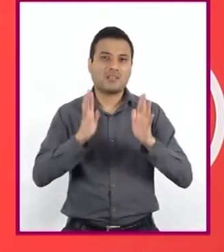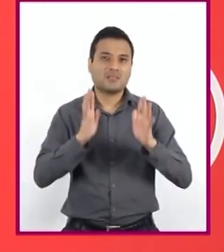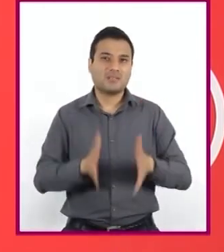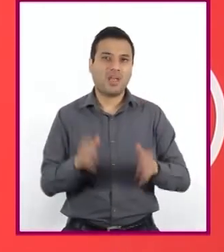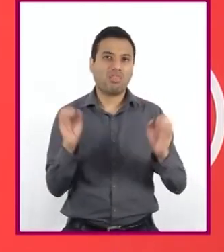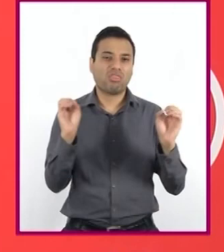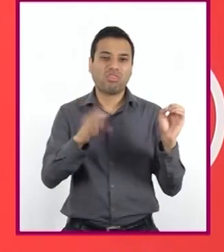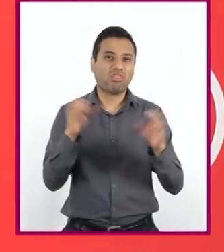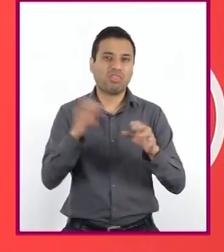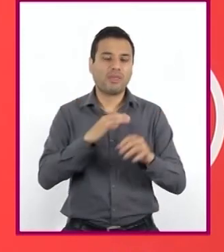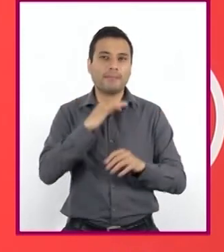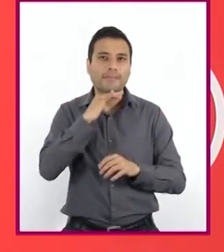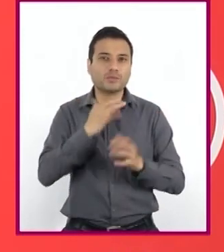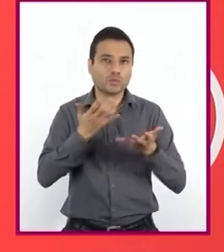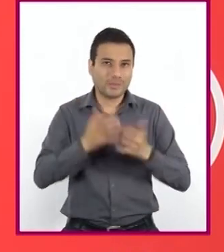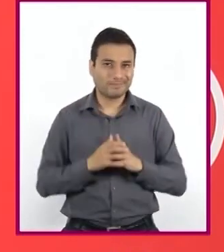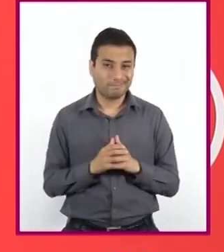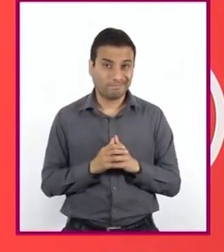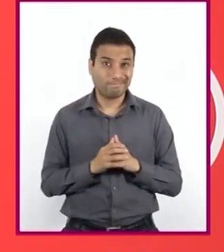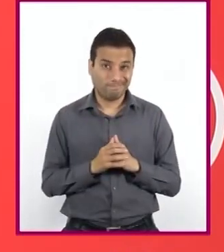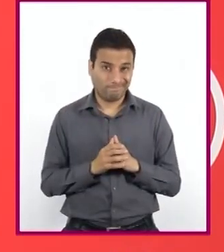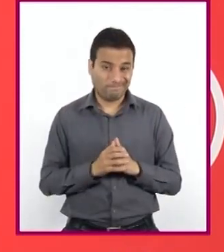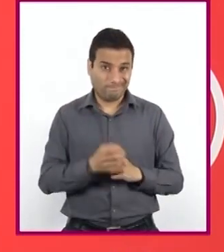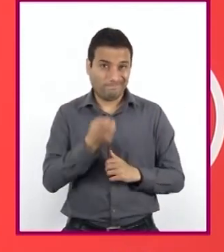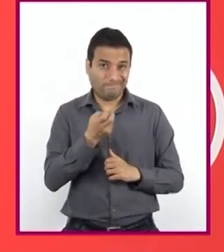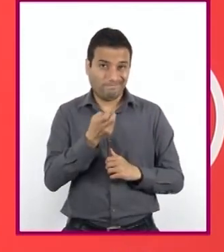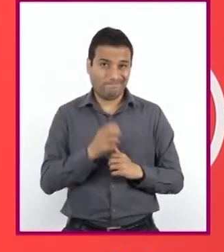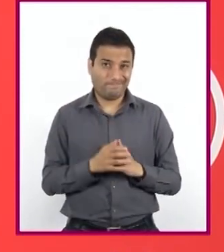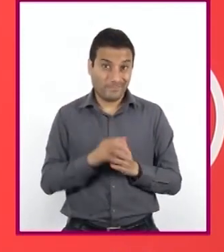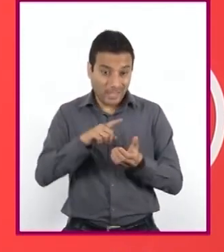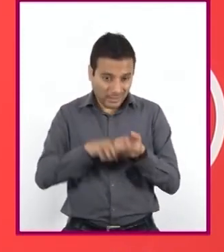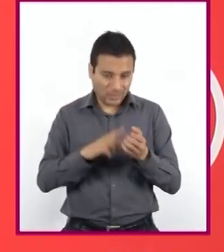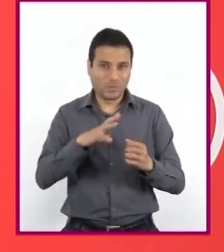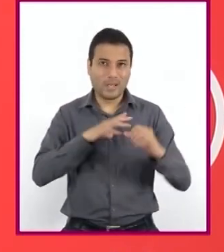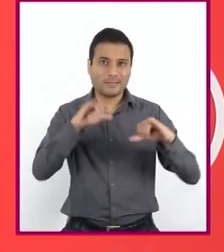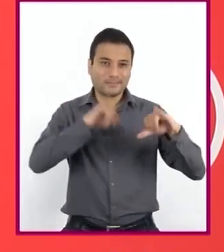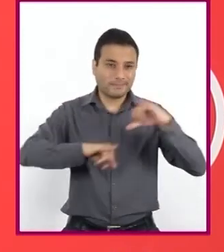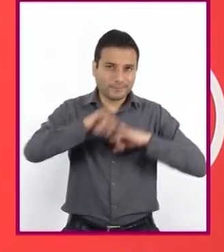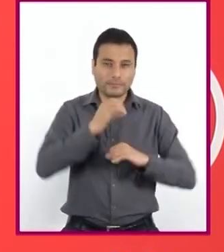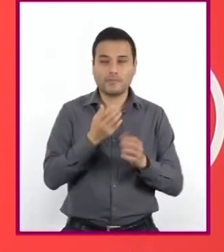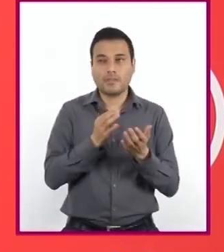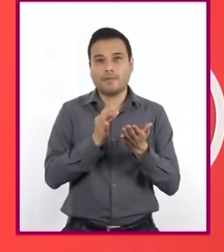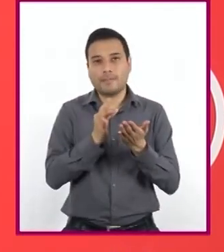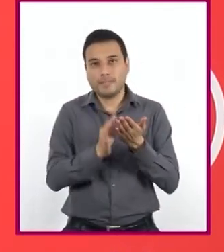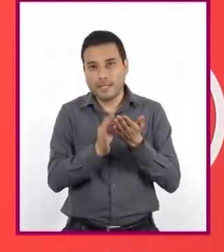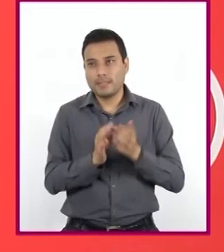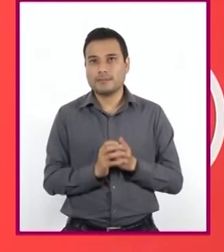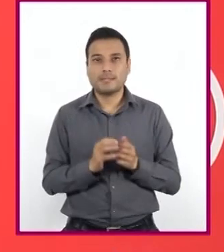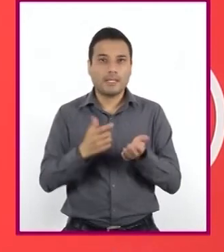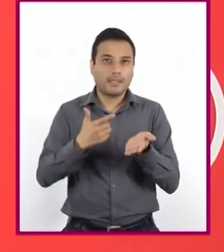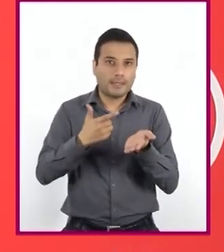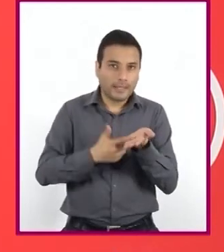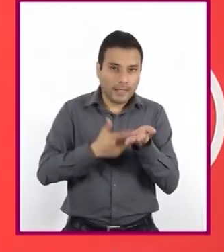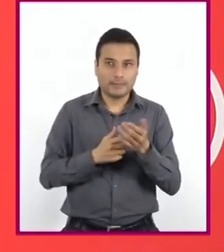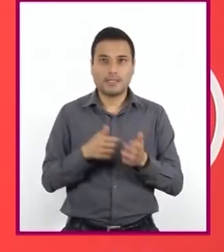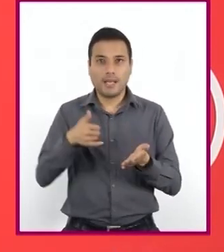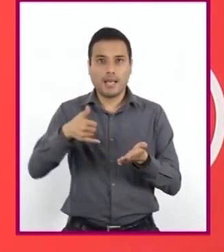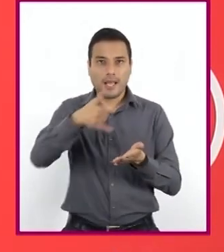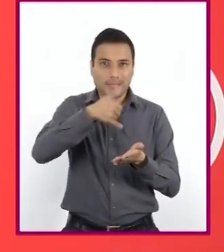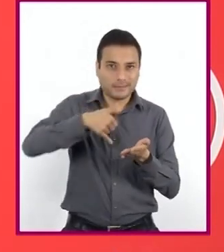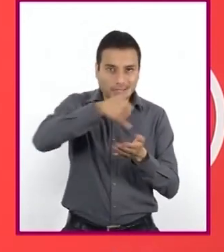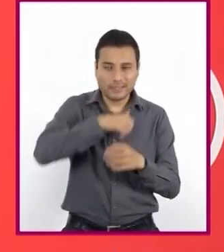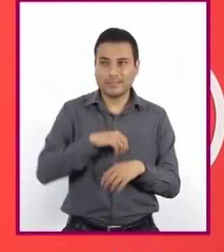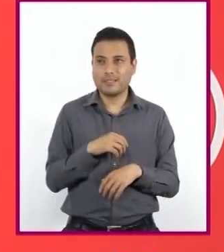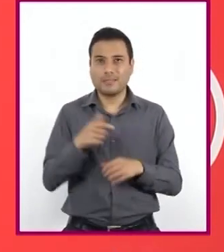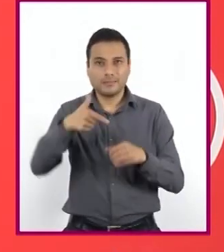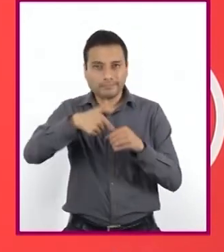sistemas acuáticos con una gran diversidad de sustancias como metales, grasas, aceites, derivados